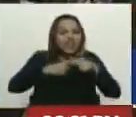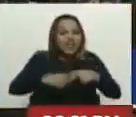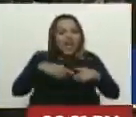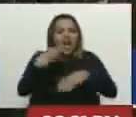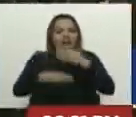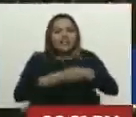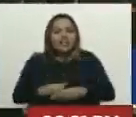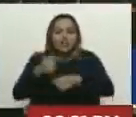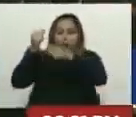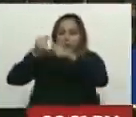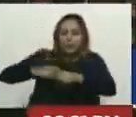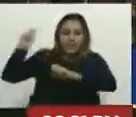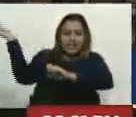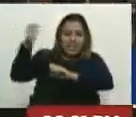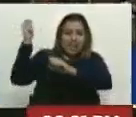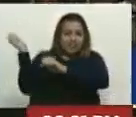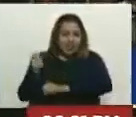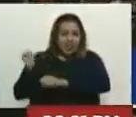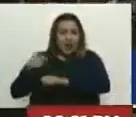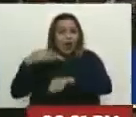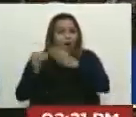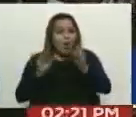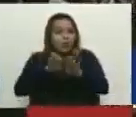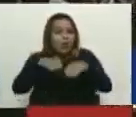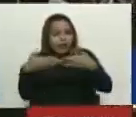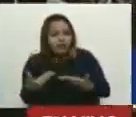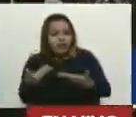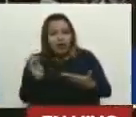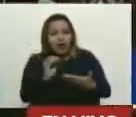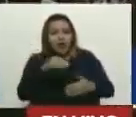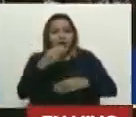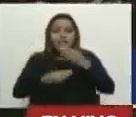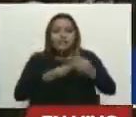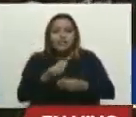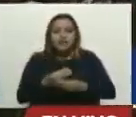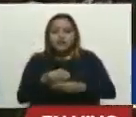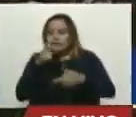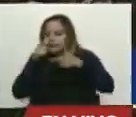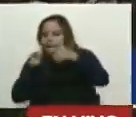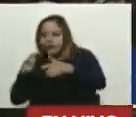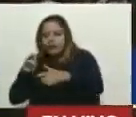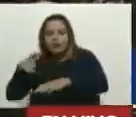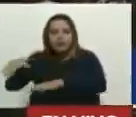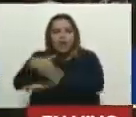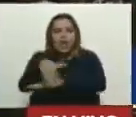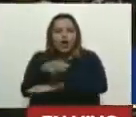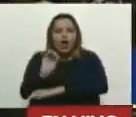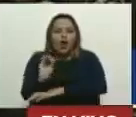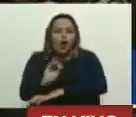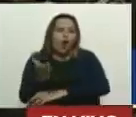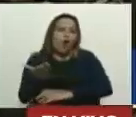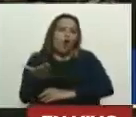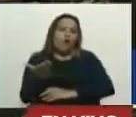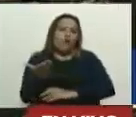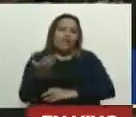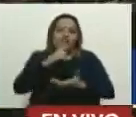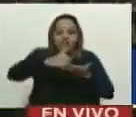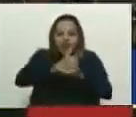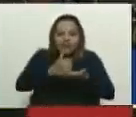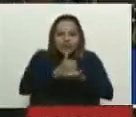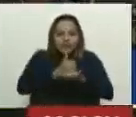haciendo tarjetas, o simplemente siendo pasilleros en una ferretería o en una farmacia. Entonces, toda